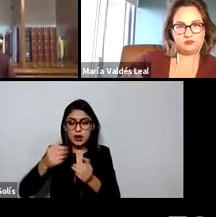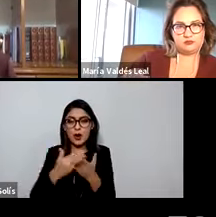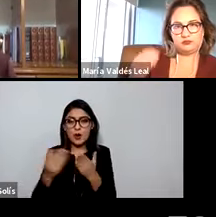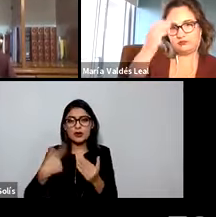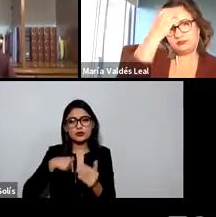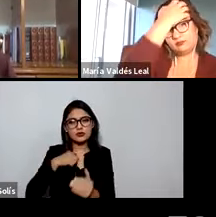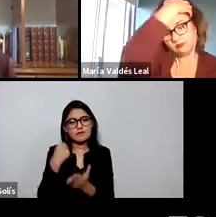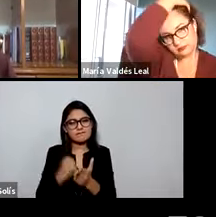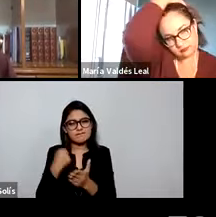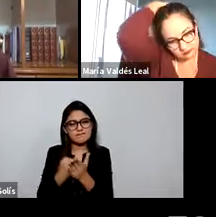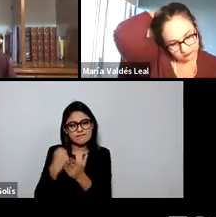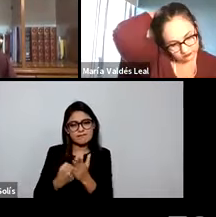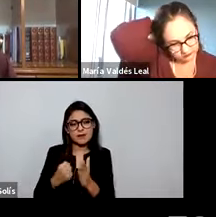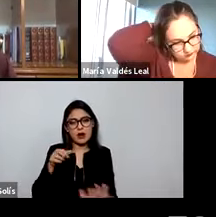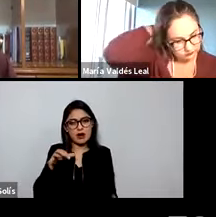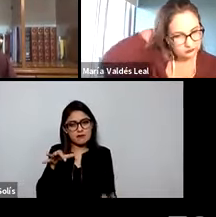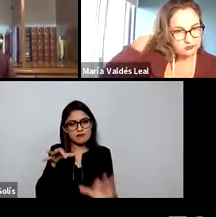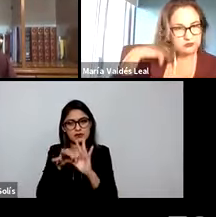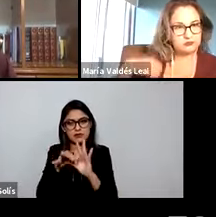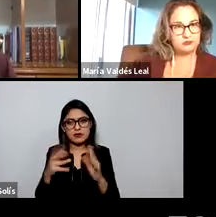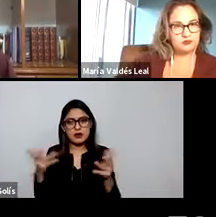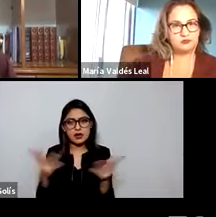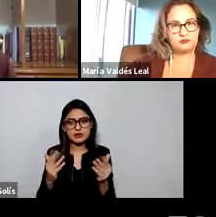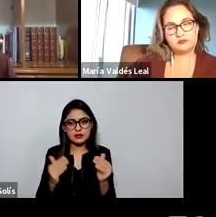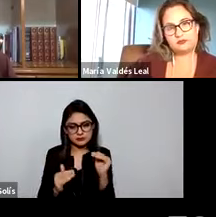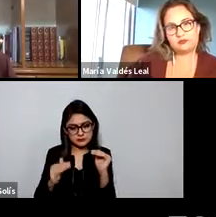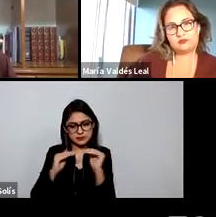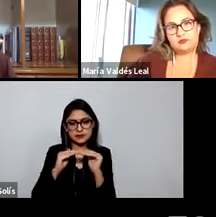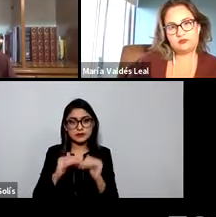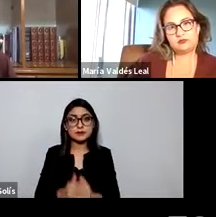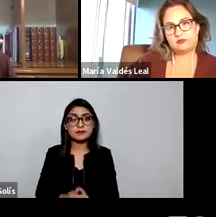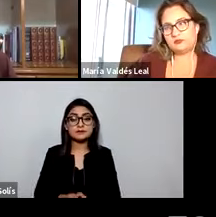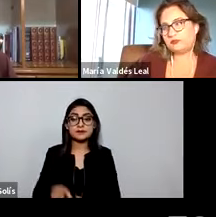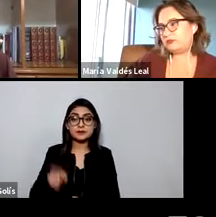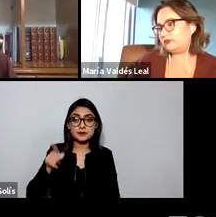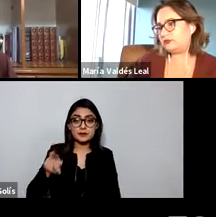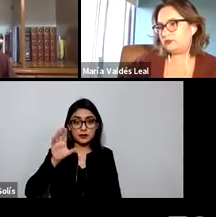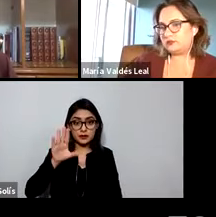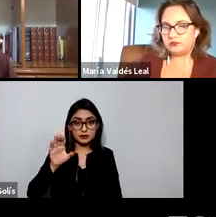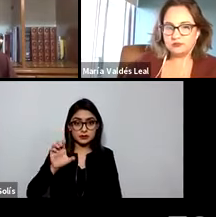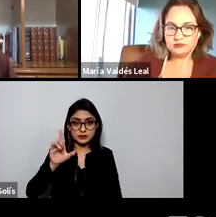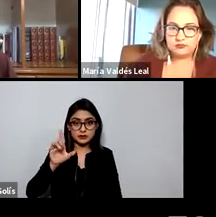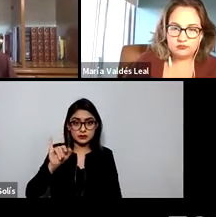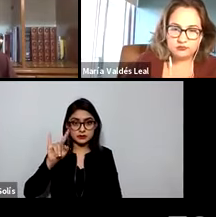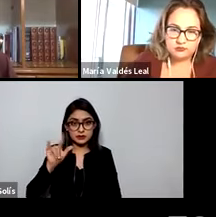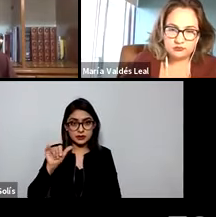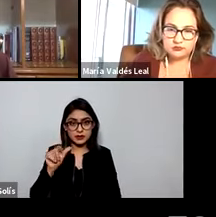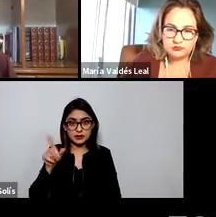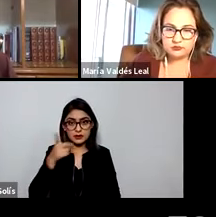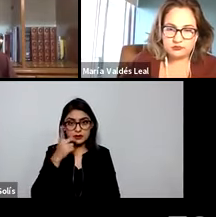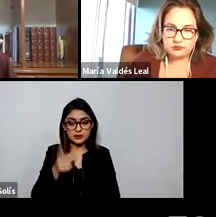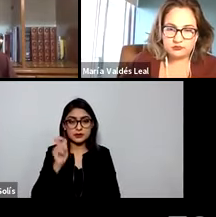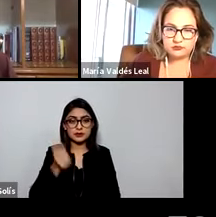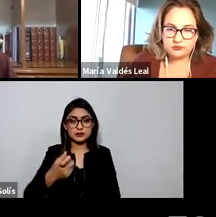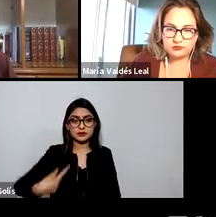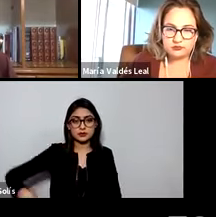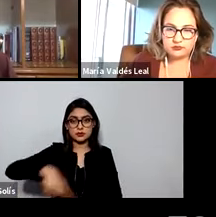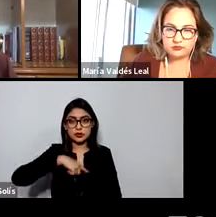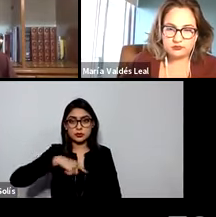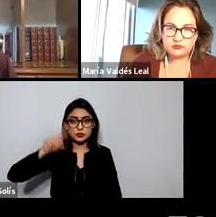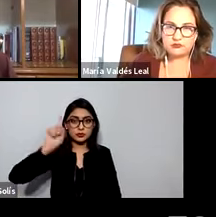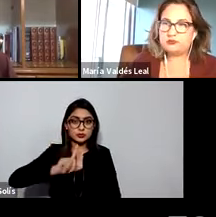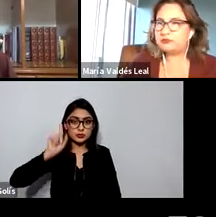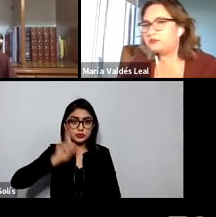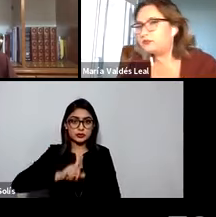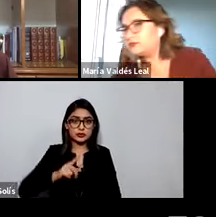es necesario, sí, me parece, pero como bien decía Cecilia, el hecho de que seamos mujeres no nos